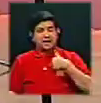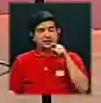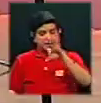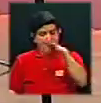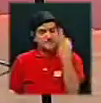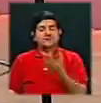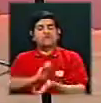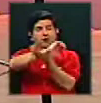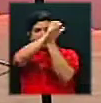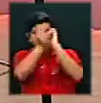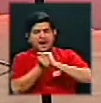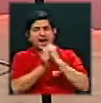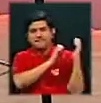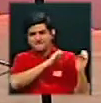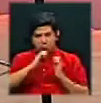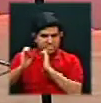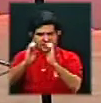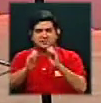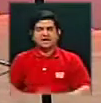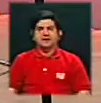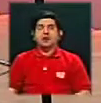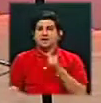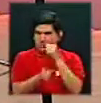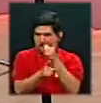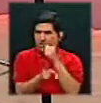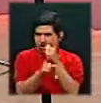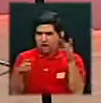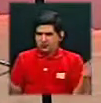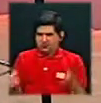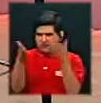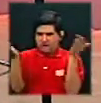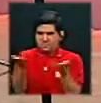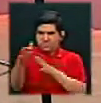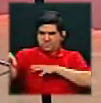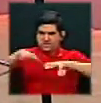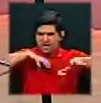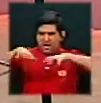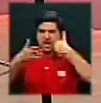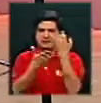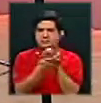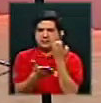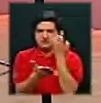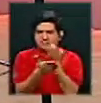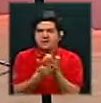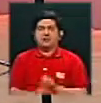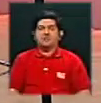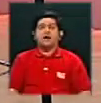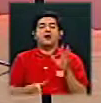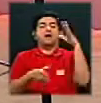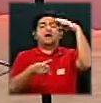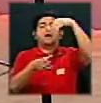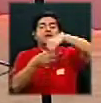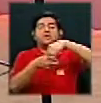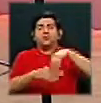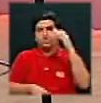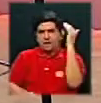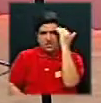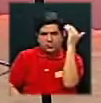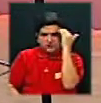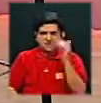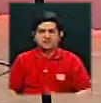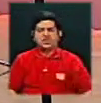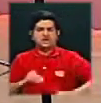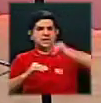sentido, modificar su estrategia para efectivamente impulsar actividades económicas que incorporen conocimiento, que sean de